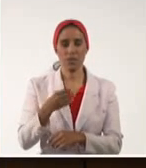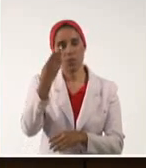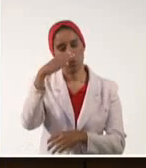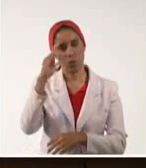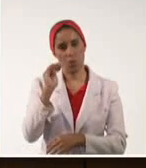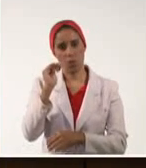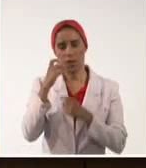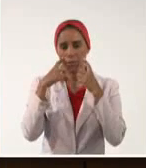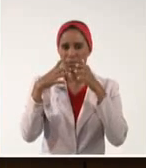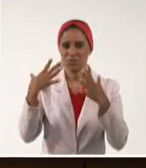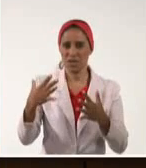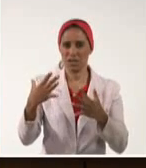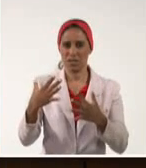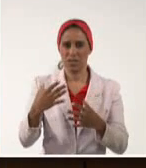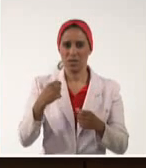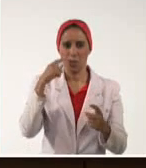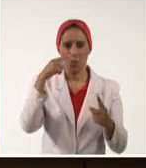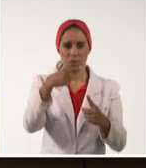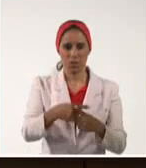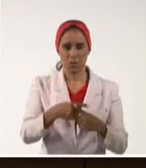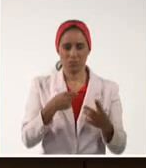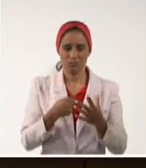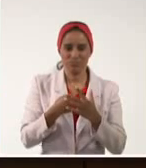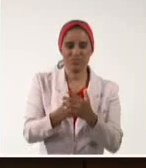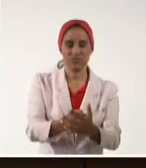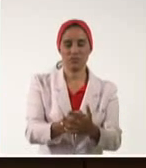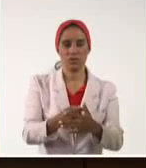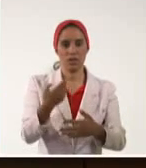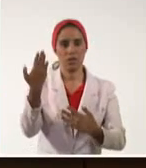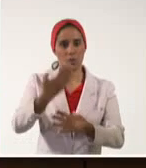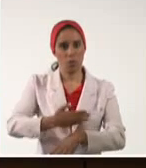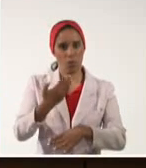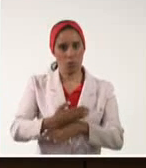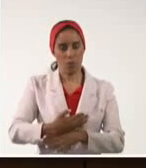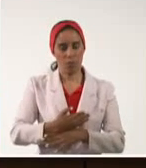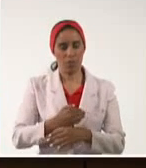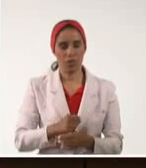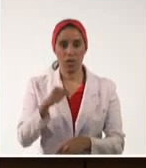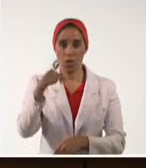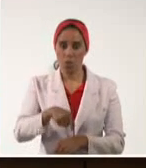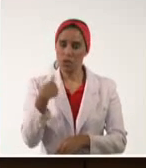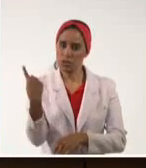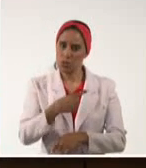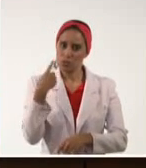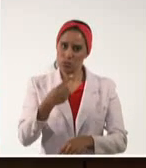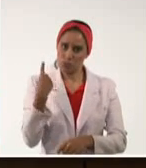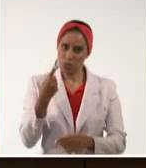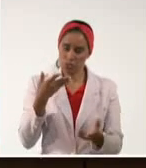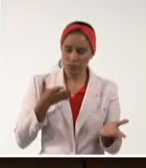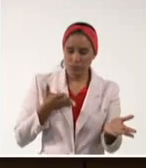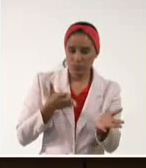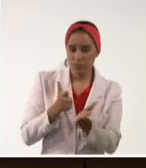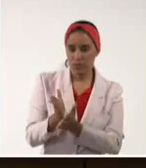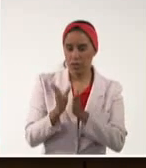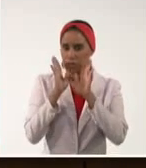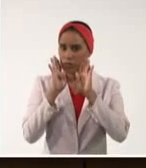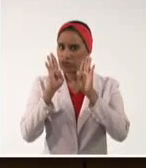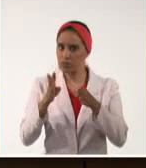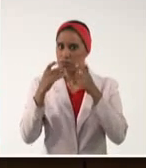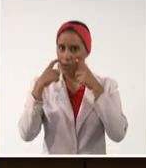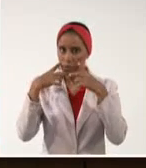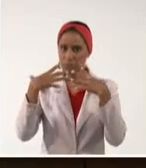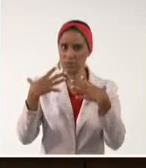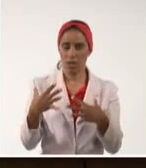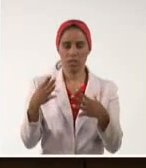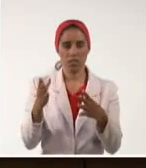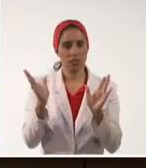impactos del bloqueo recrudecido. Hoy nos corresponde enfrentar la concurrencia a estas problemáticas